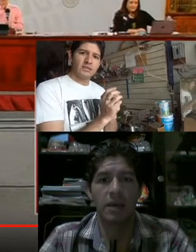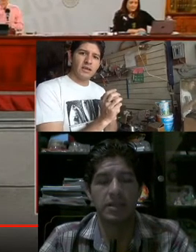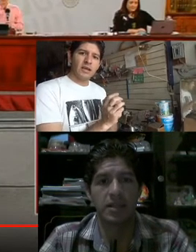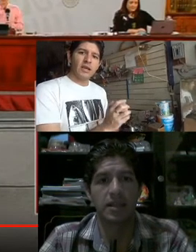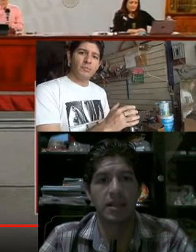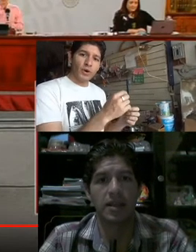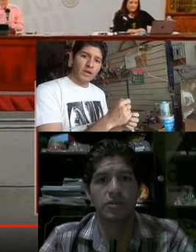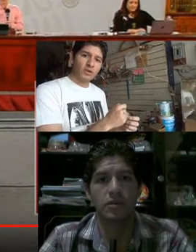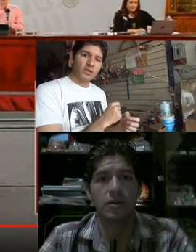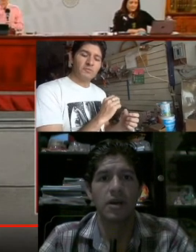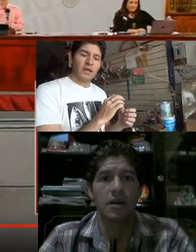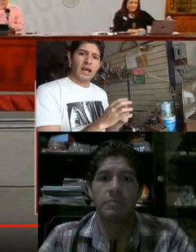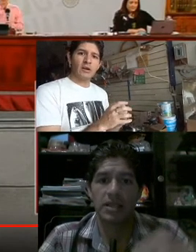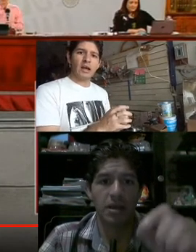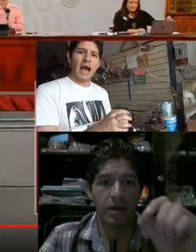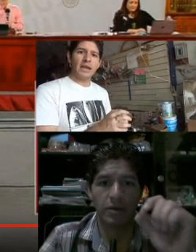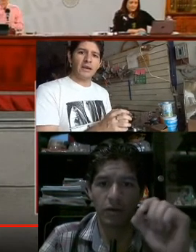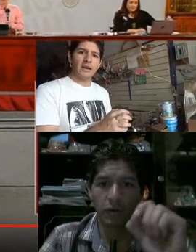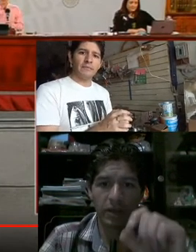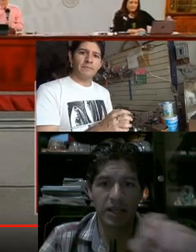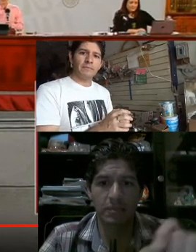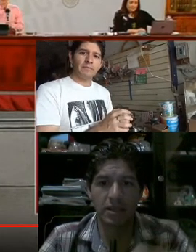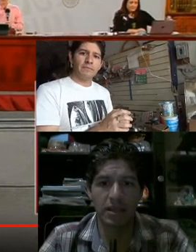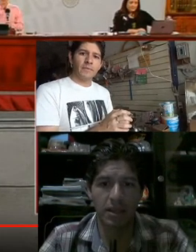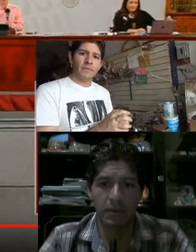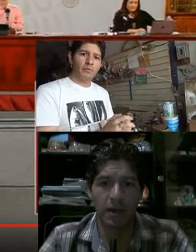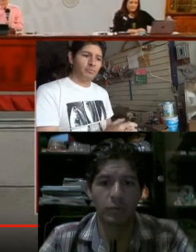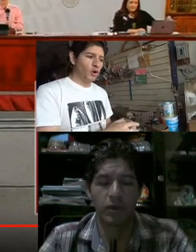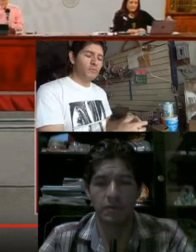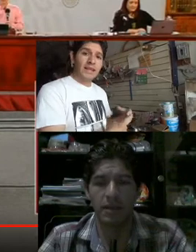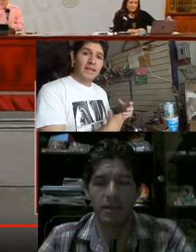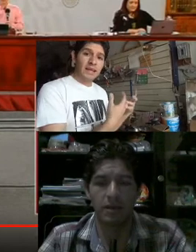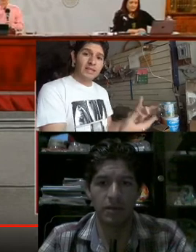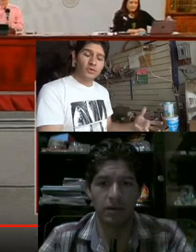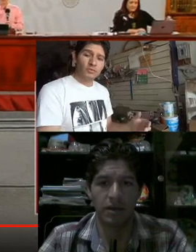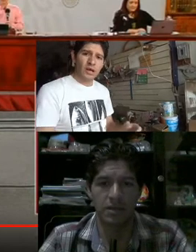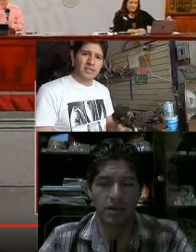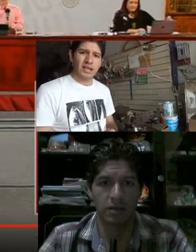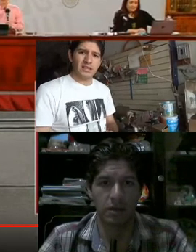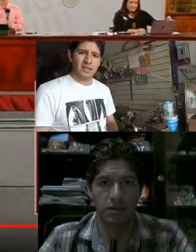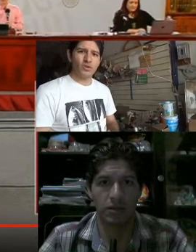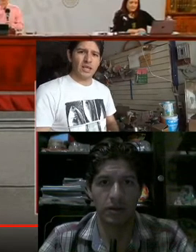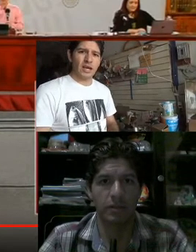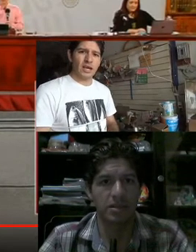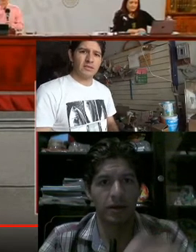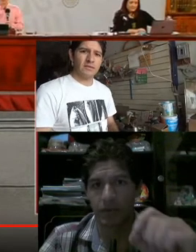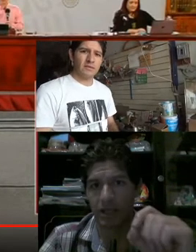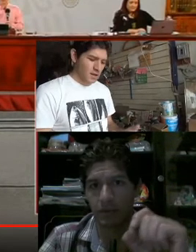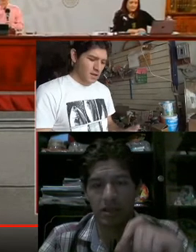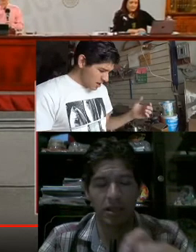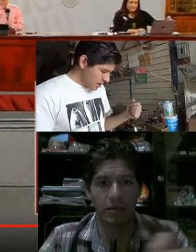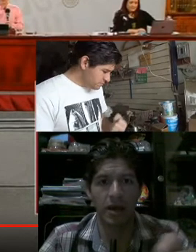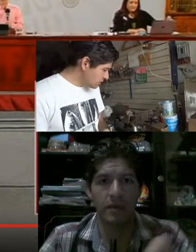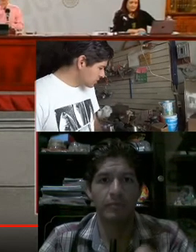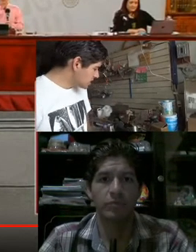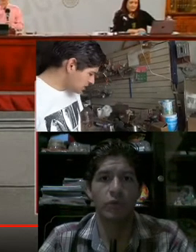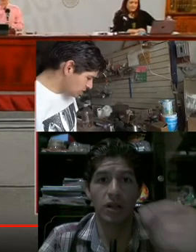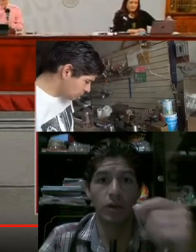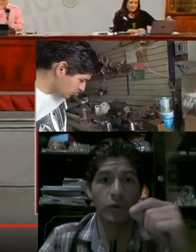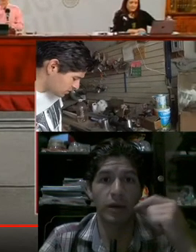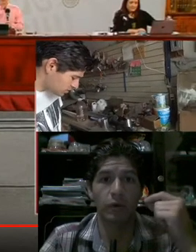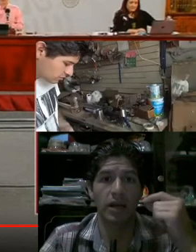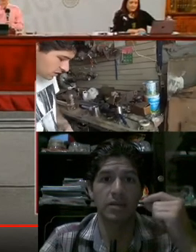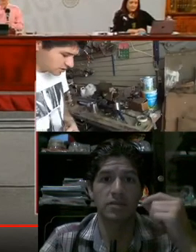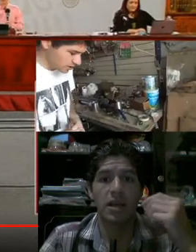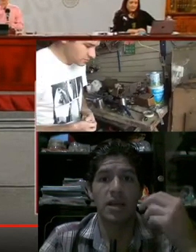y a pesar de eso pasaban completamente de by, lo pueden ver en el video que se está corriendo arriba, pasaban completamente de by por